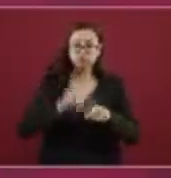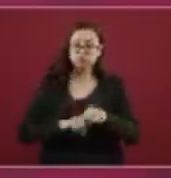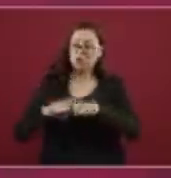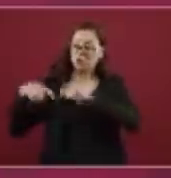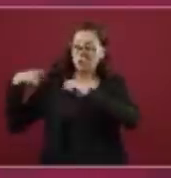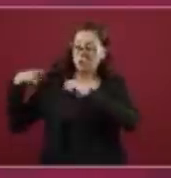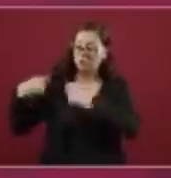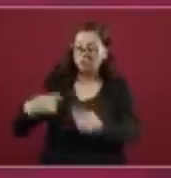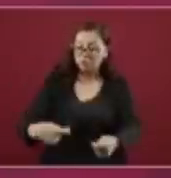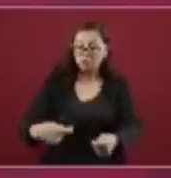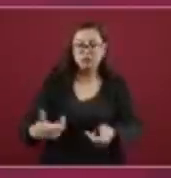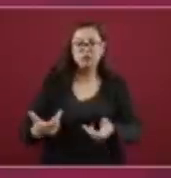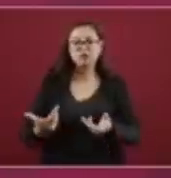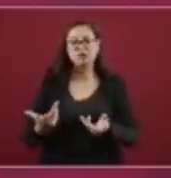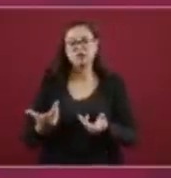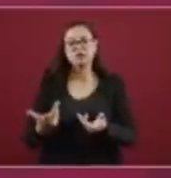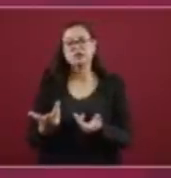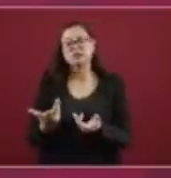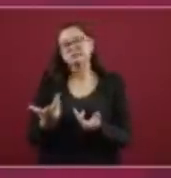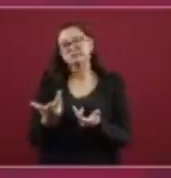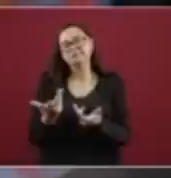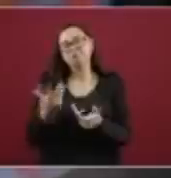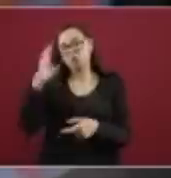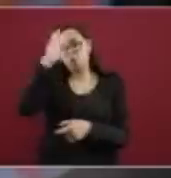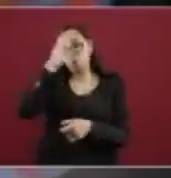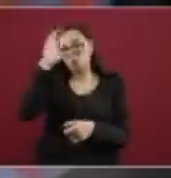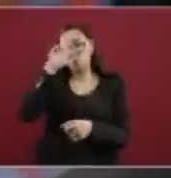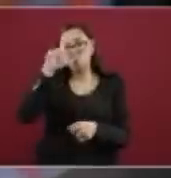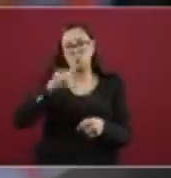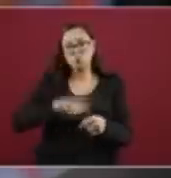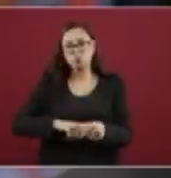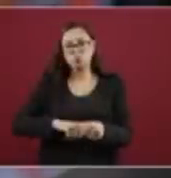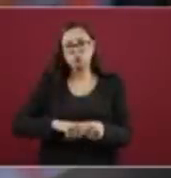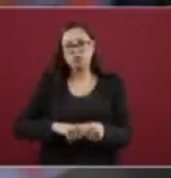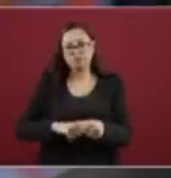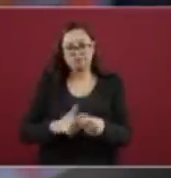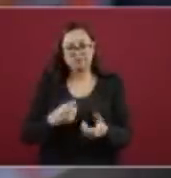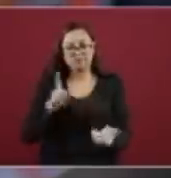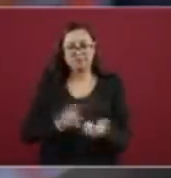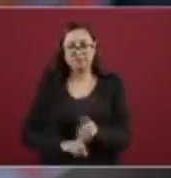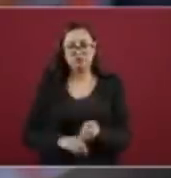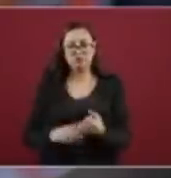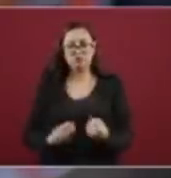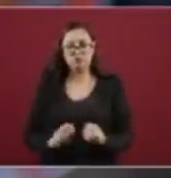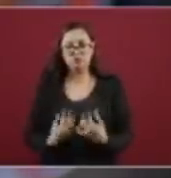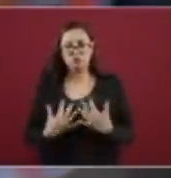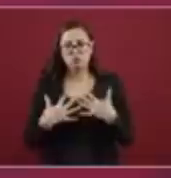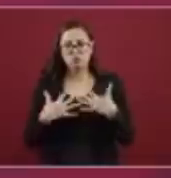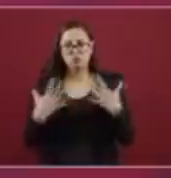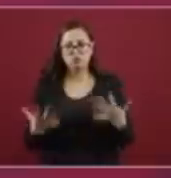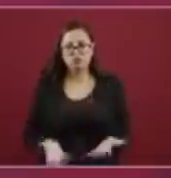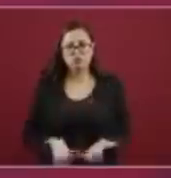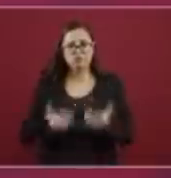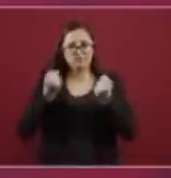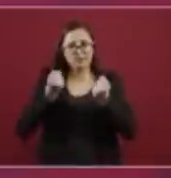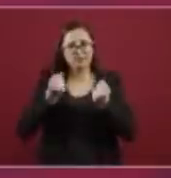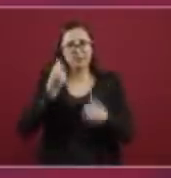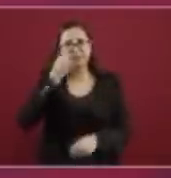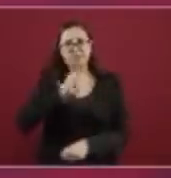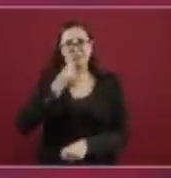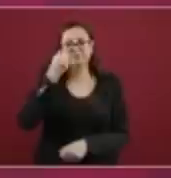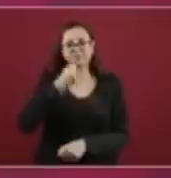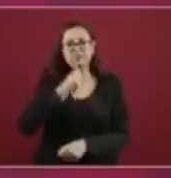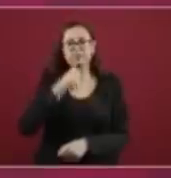no hay que olvidar que la cultura es la que nos salva siempre. Entonces, por nuestras